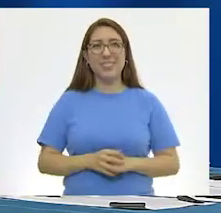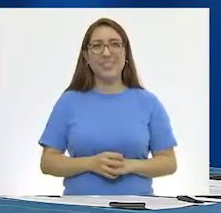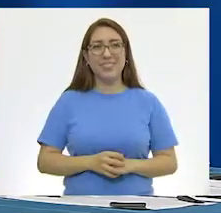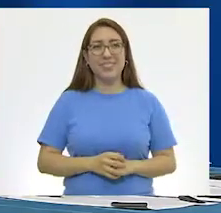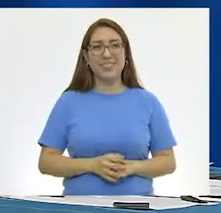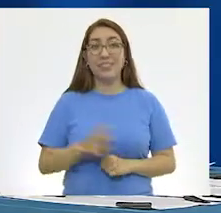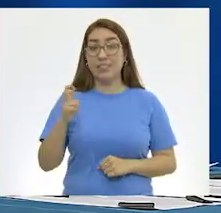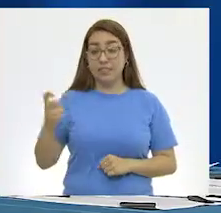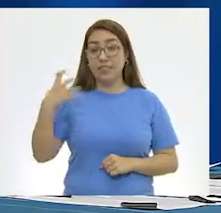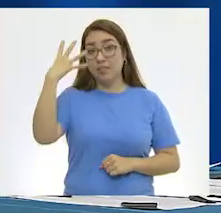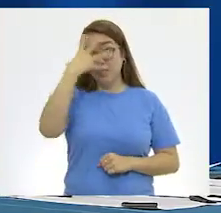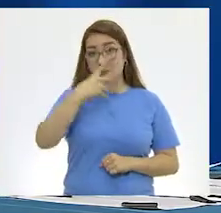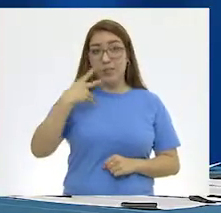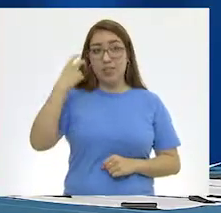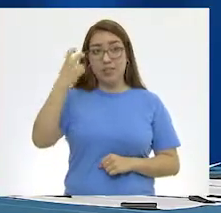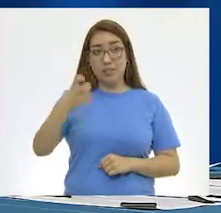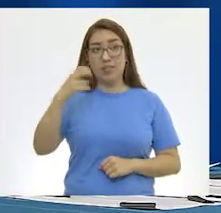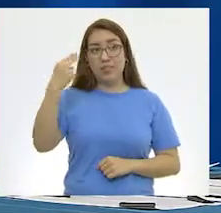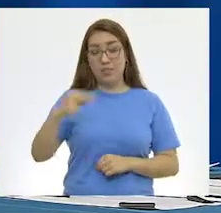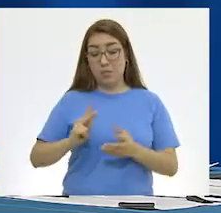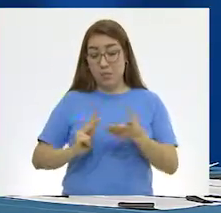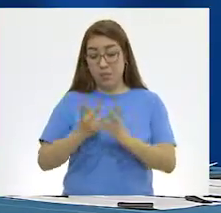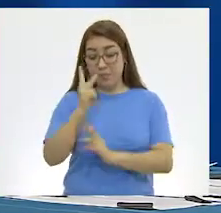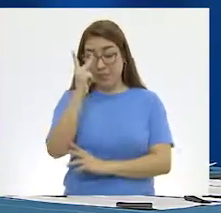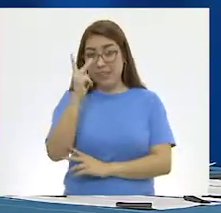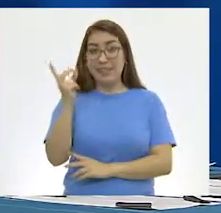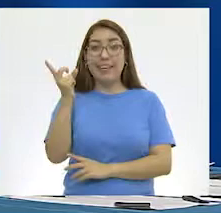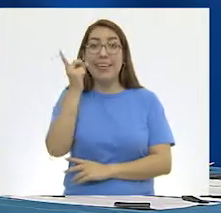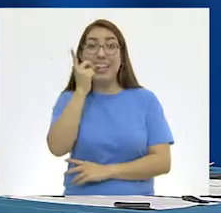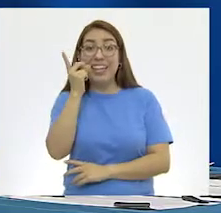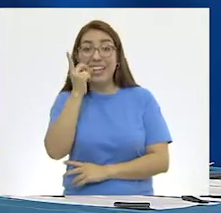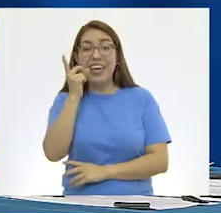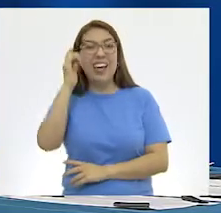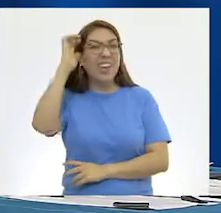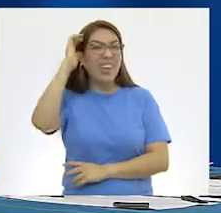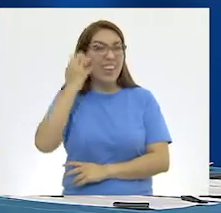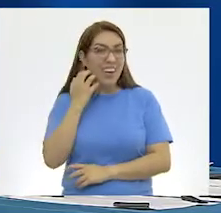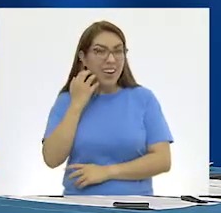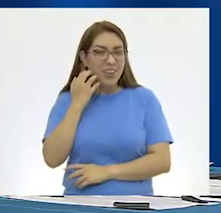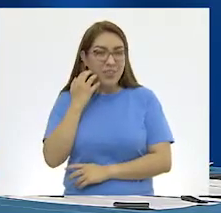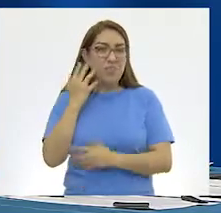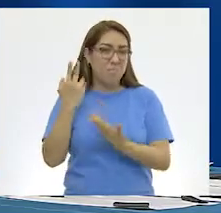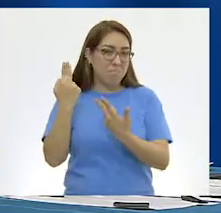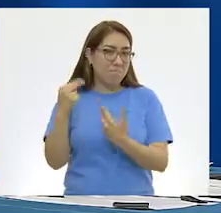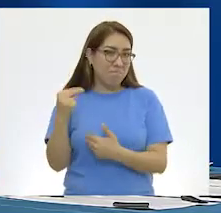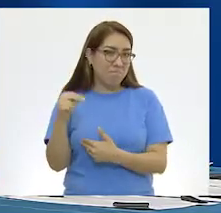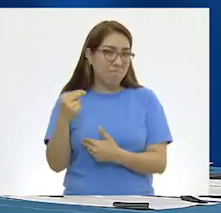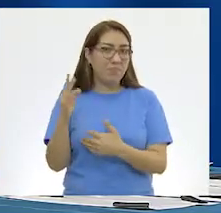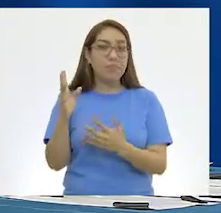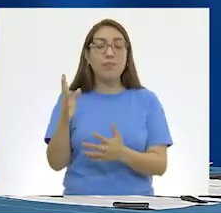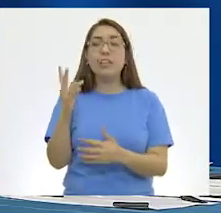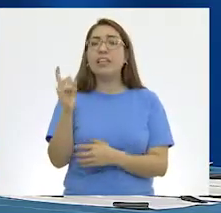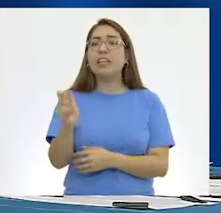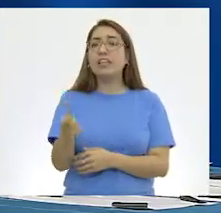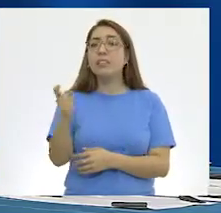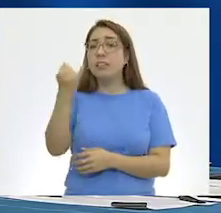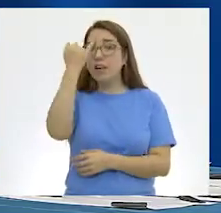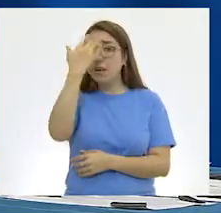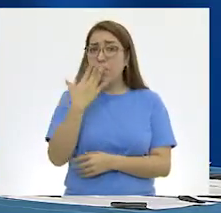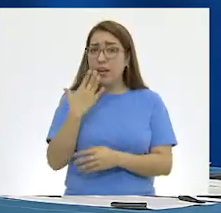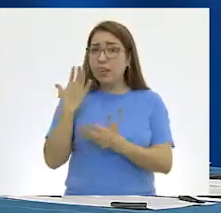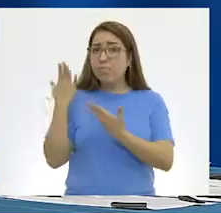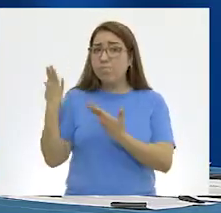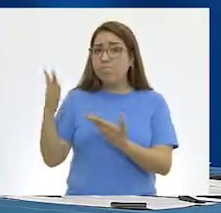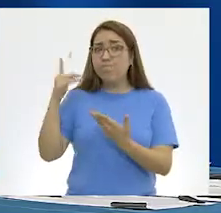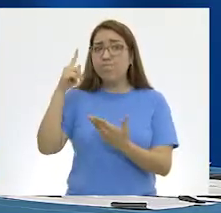Esa es muy bonita. Es un diente de león y muestra además cómo vuelan las esporas. Se trata de una imagen muy general